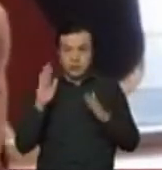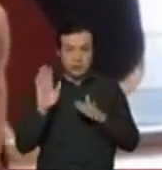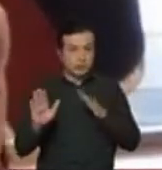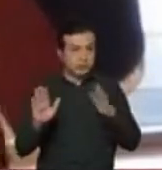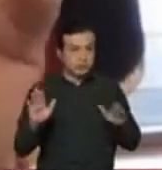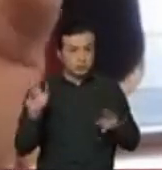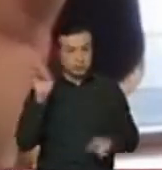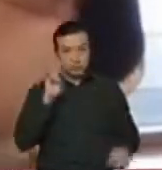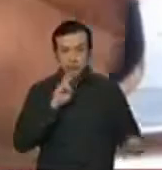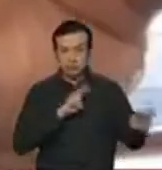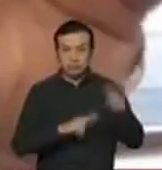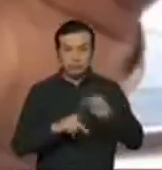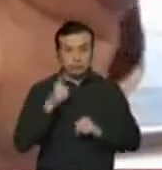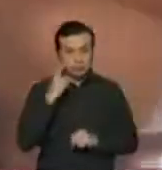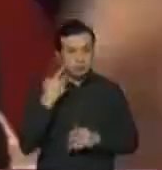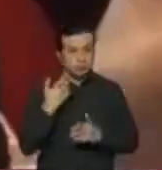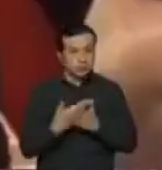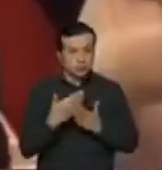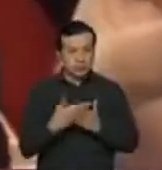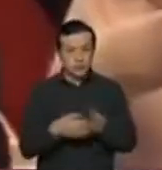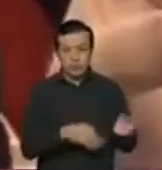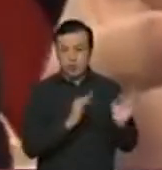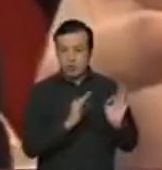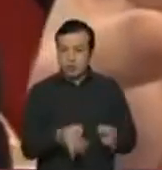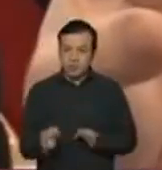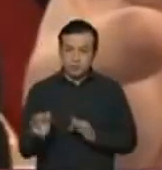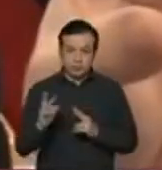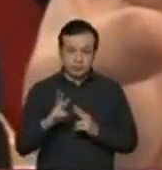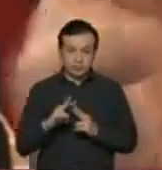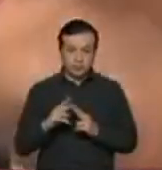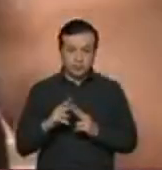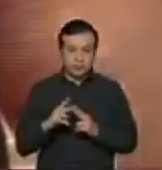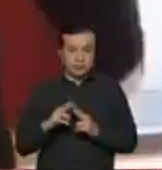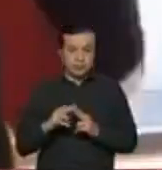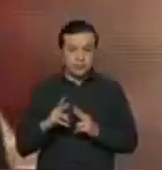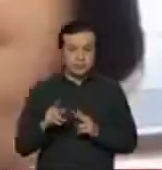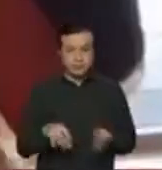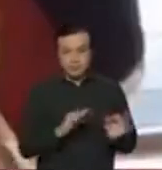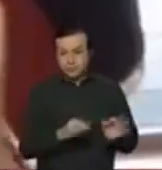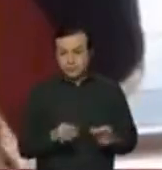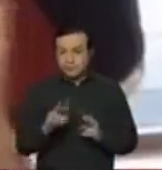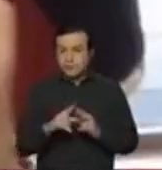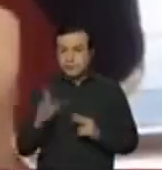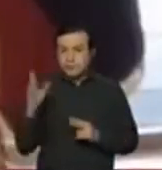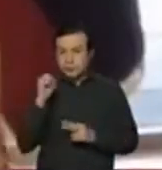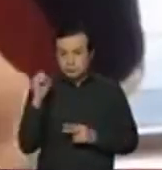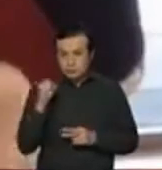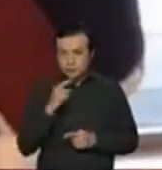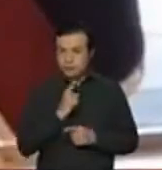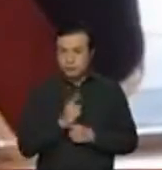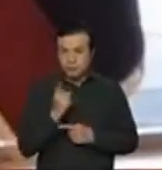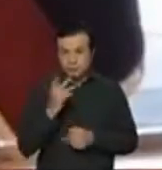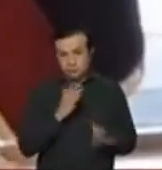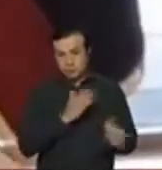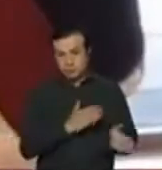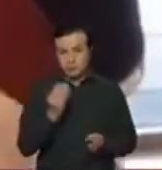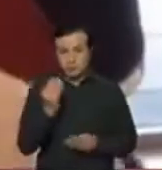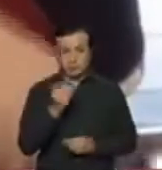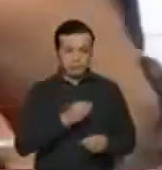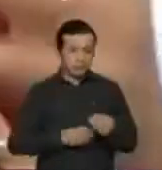podemos enfocar y enfrentar esos dos retos que de otra forma tendrían que competir entre ellos por